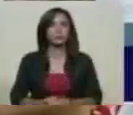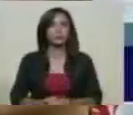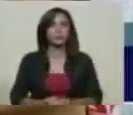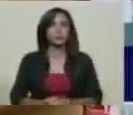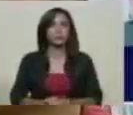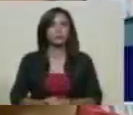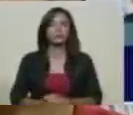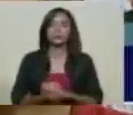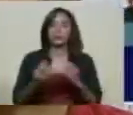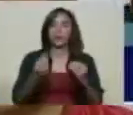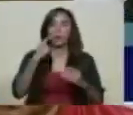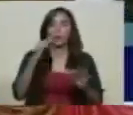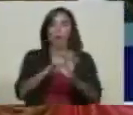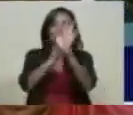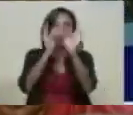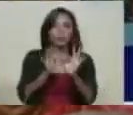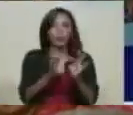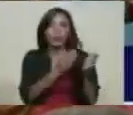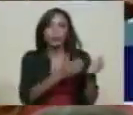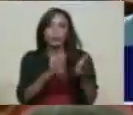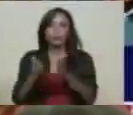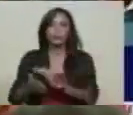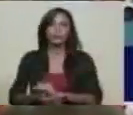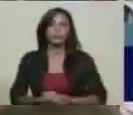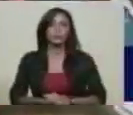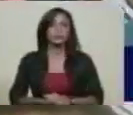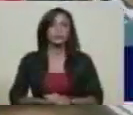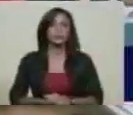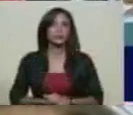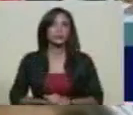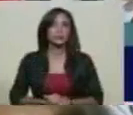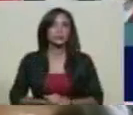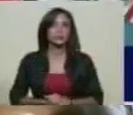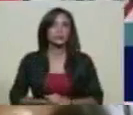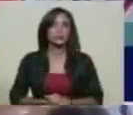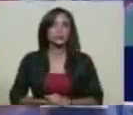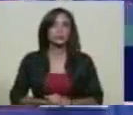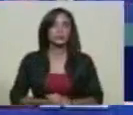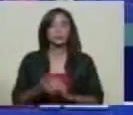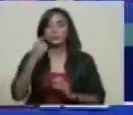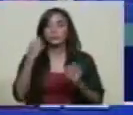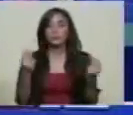Esa es la estructura de base que debe moverse, mira,